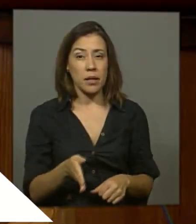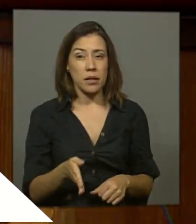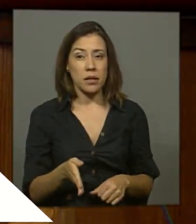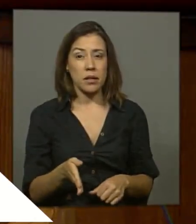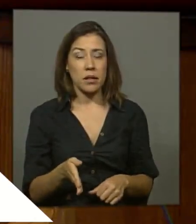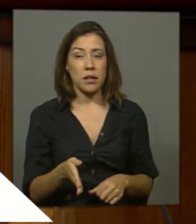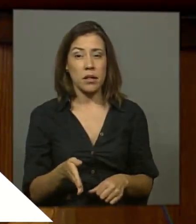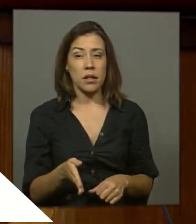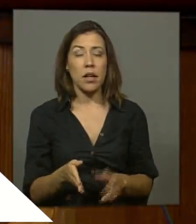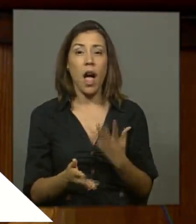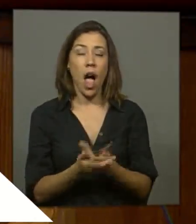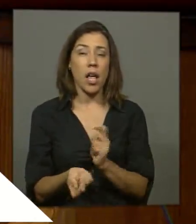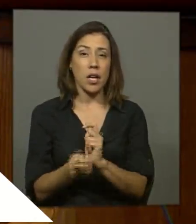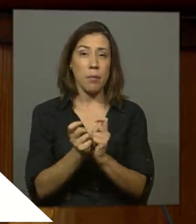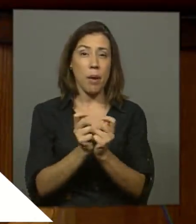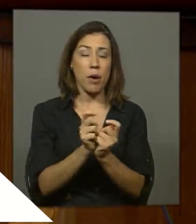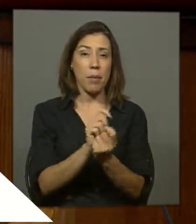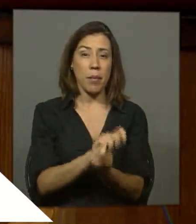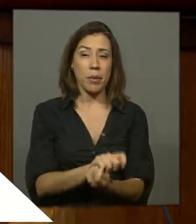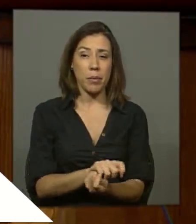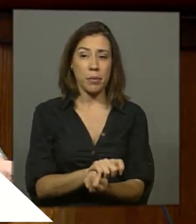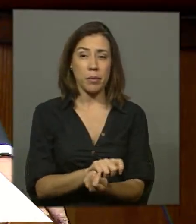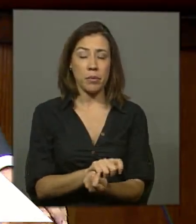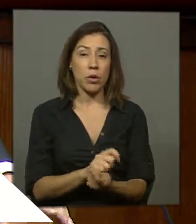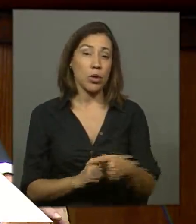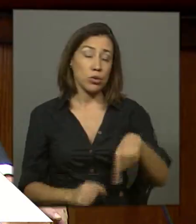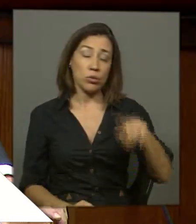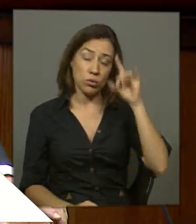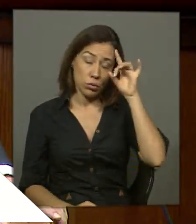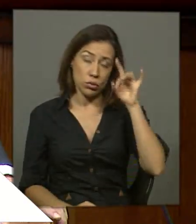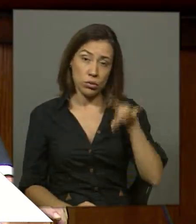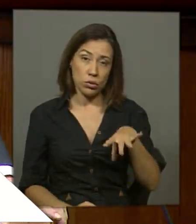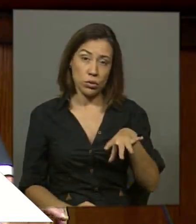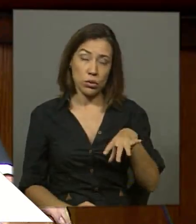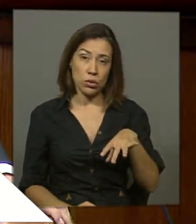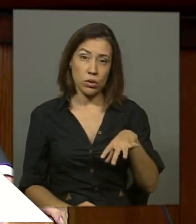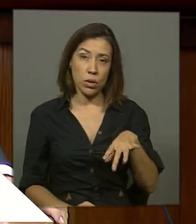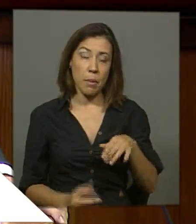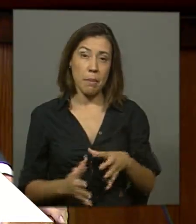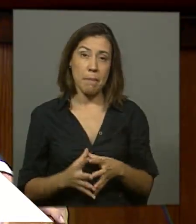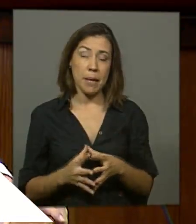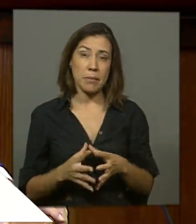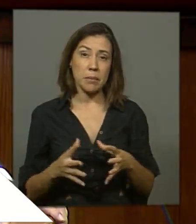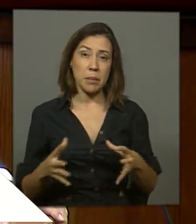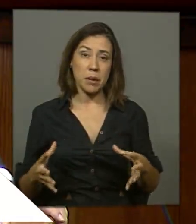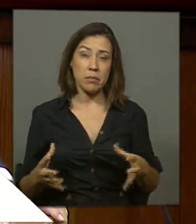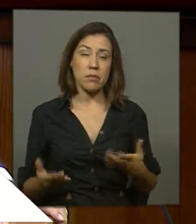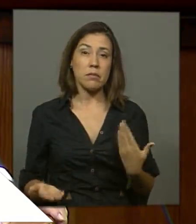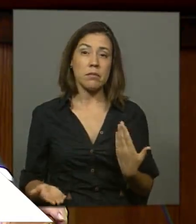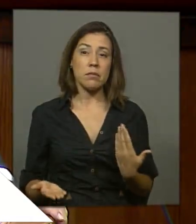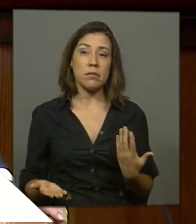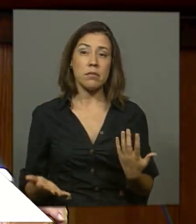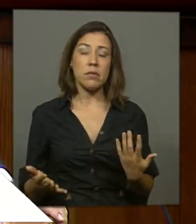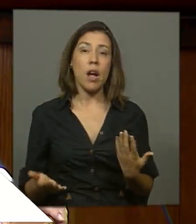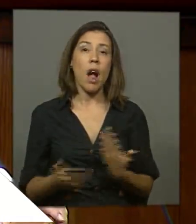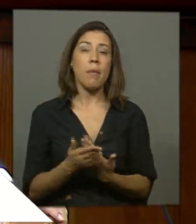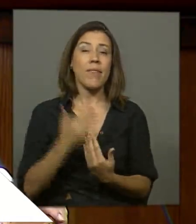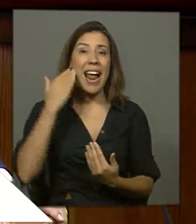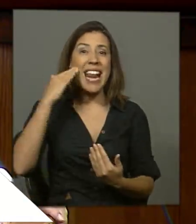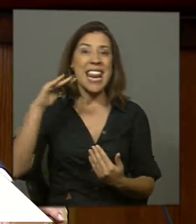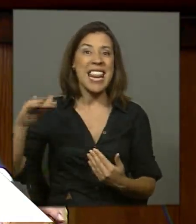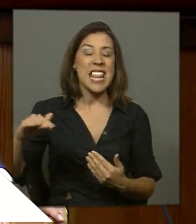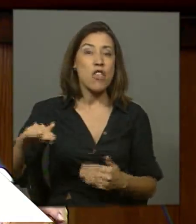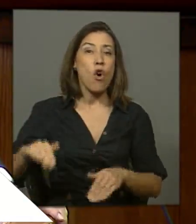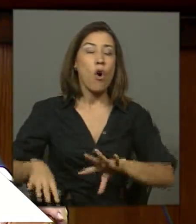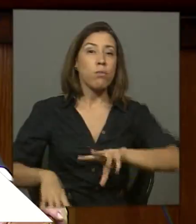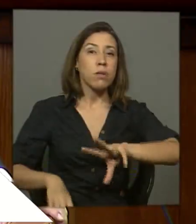en constante cambio eh Para n es un misterio de que cada vez más son utilizados niños en